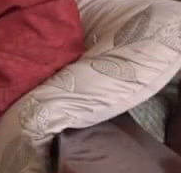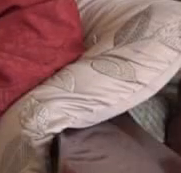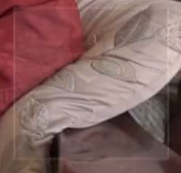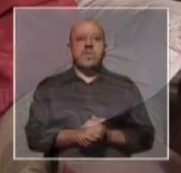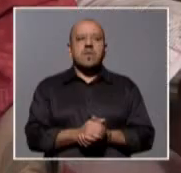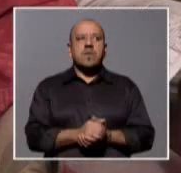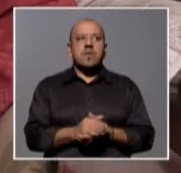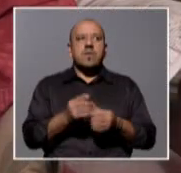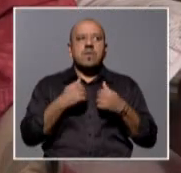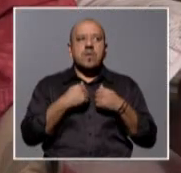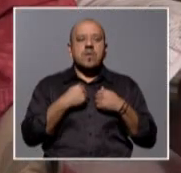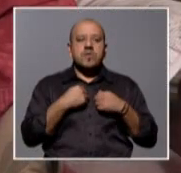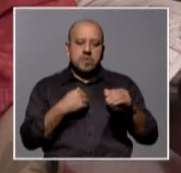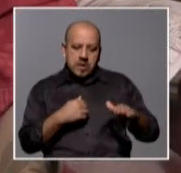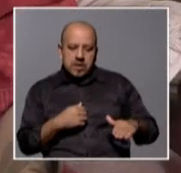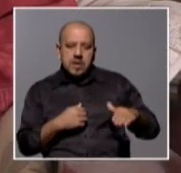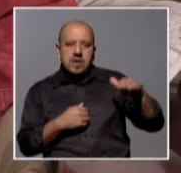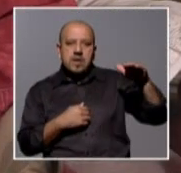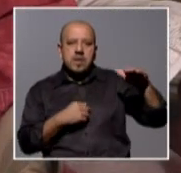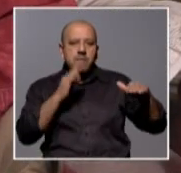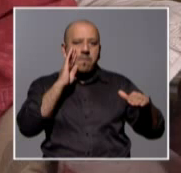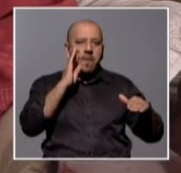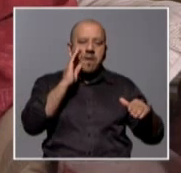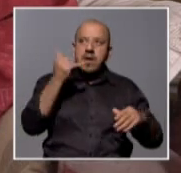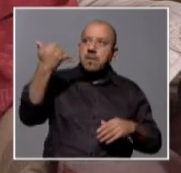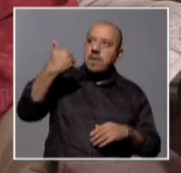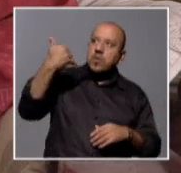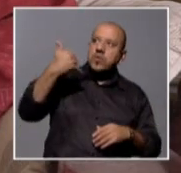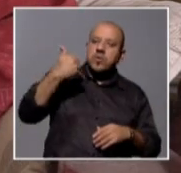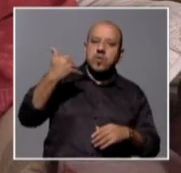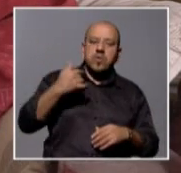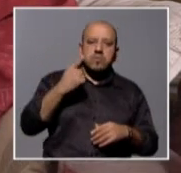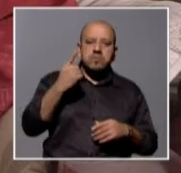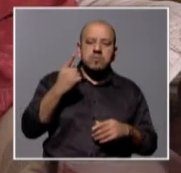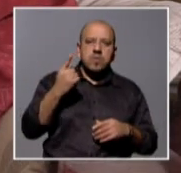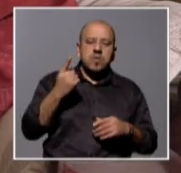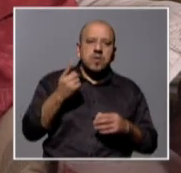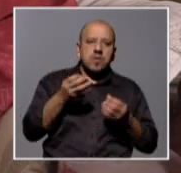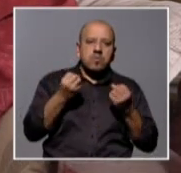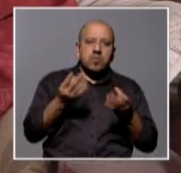Cuando era niña, mi mamá me contó un día, porque yo,